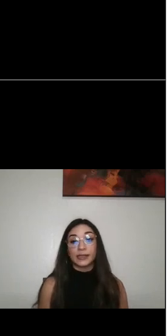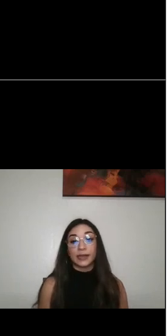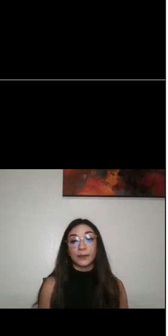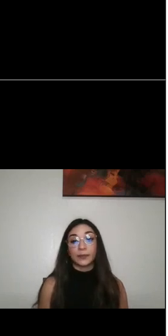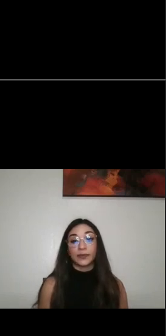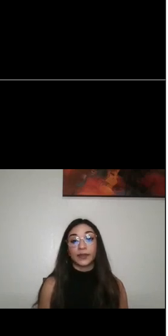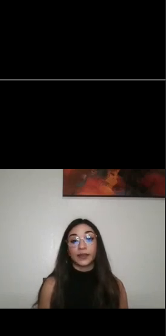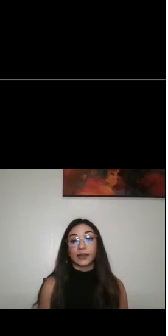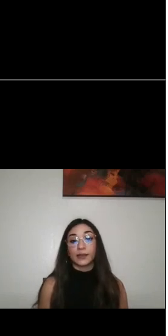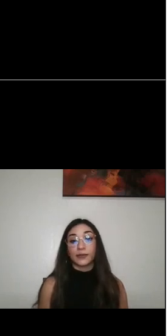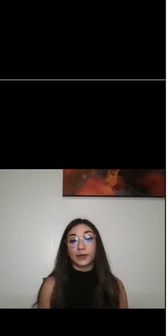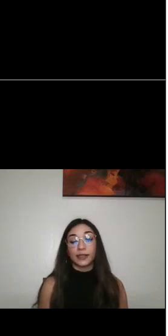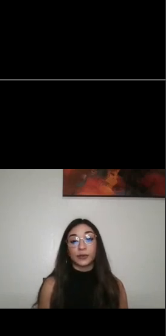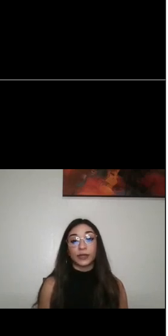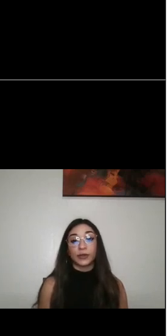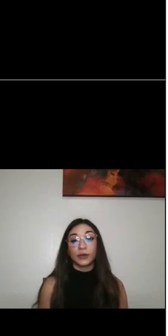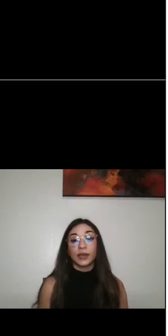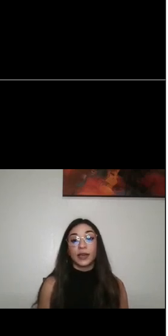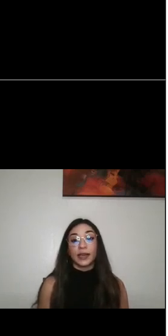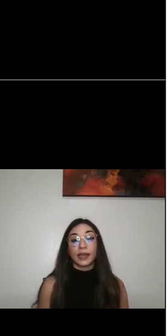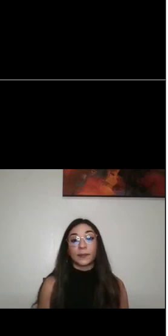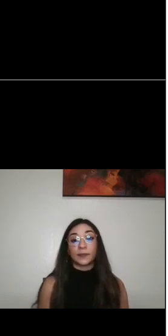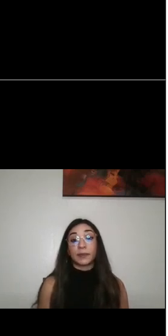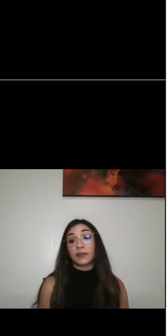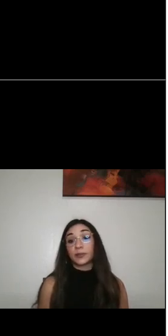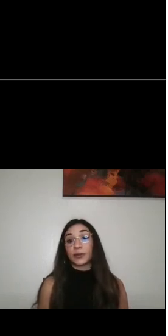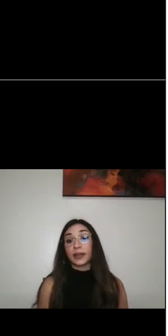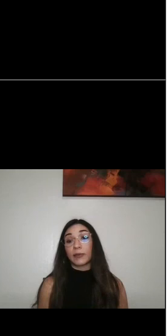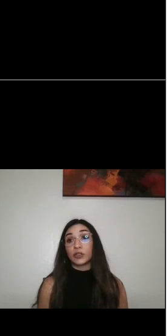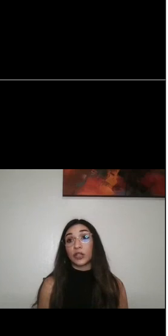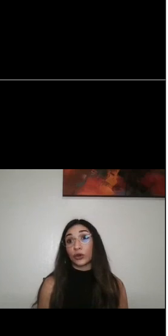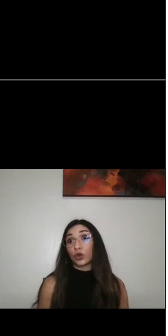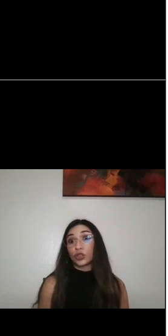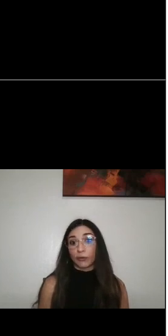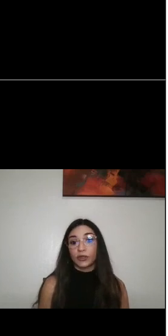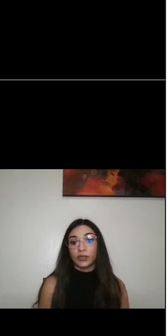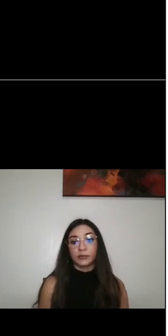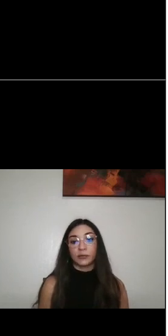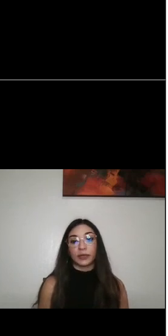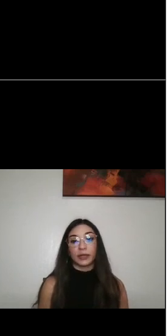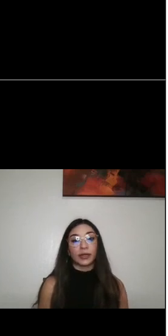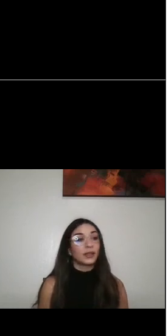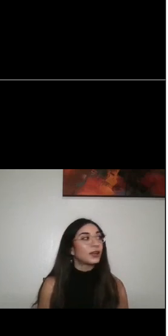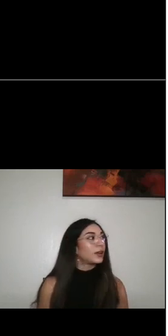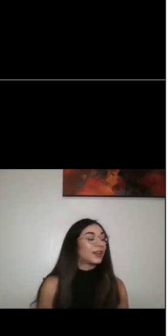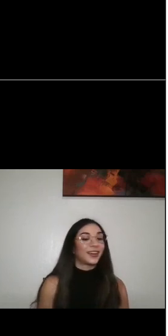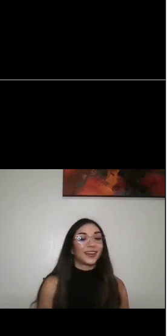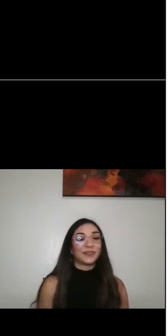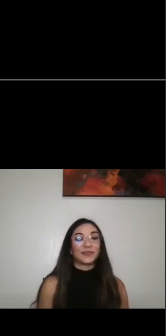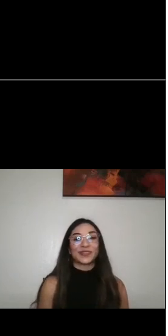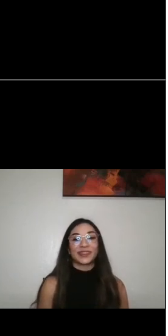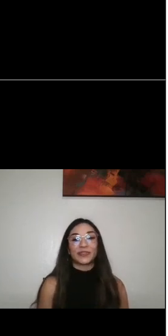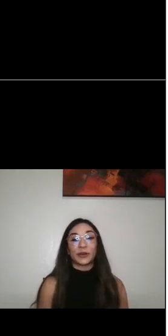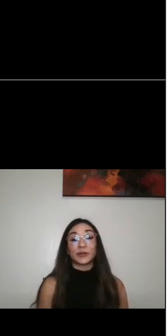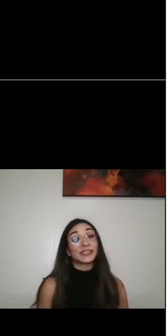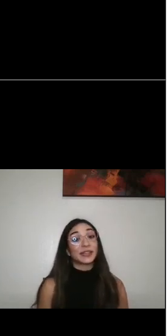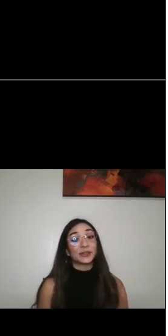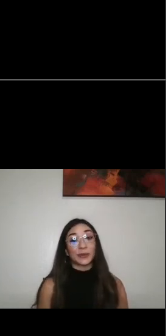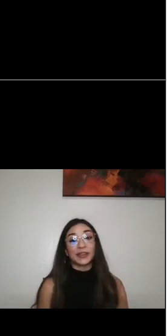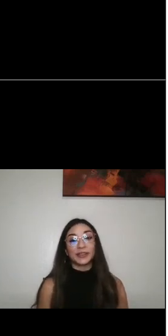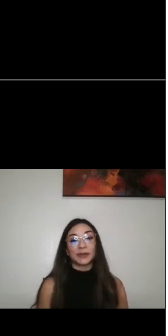buscar esa fuente de sonido. También responden a cambios de tonos de voz, ¿verdad?